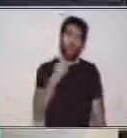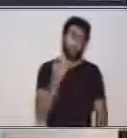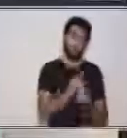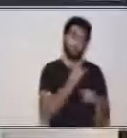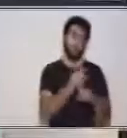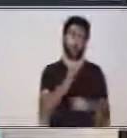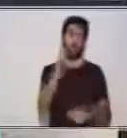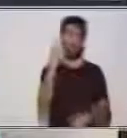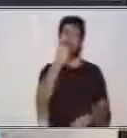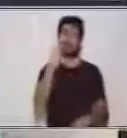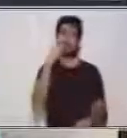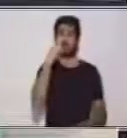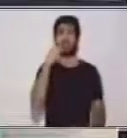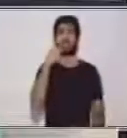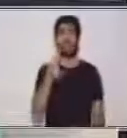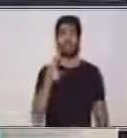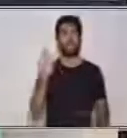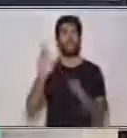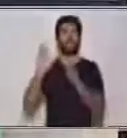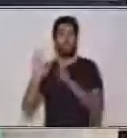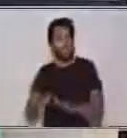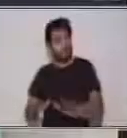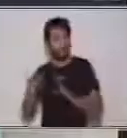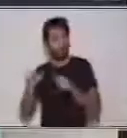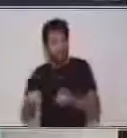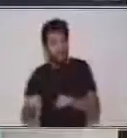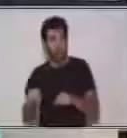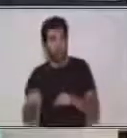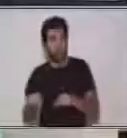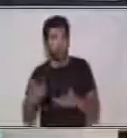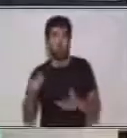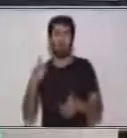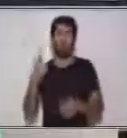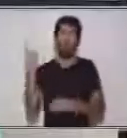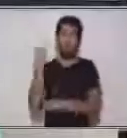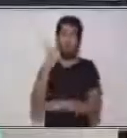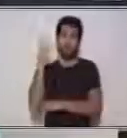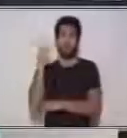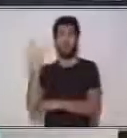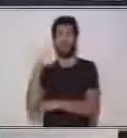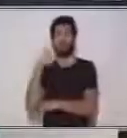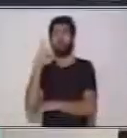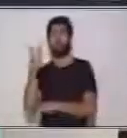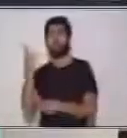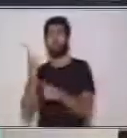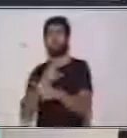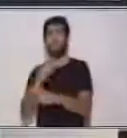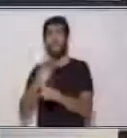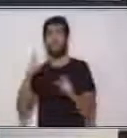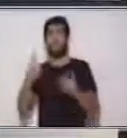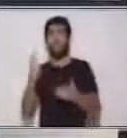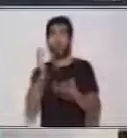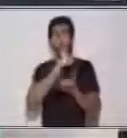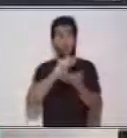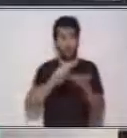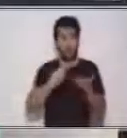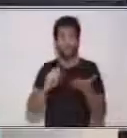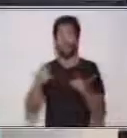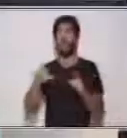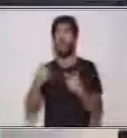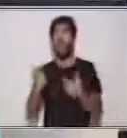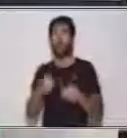Cuando hablamos de concordancia es muy importante saber escribir y saber analizar cada una de las expresiones que